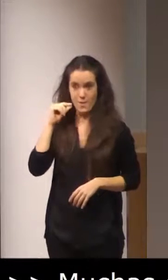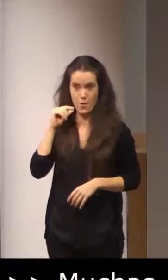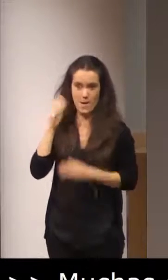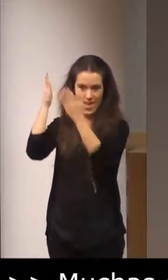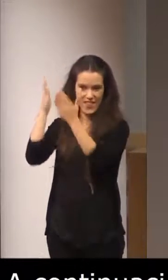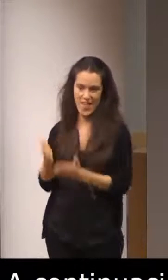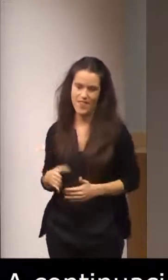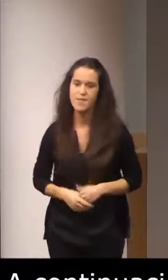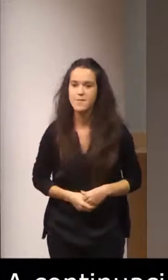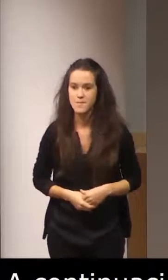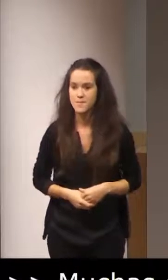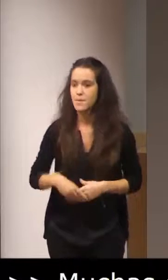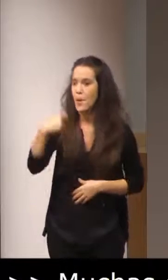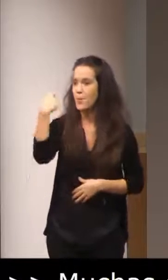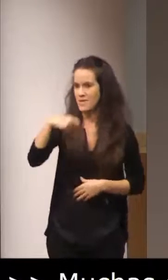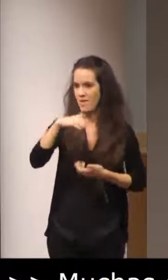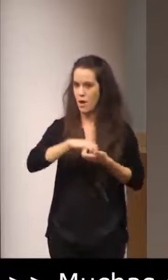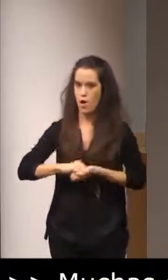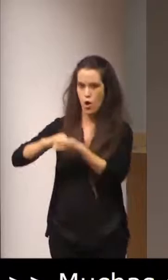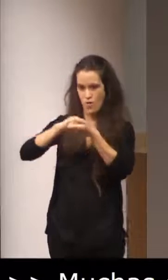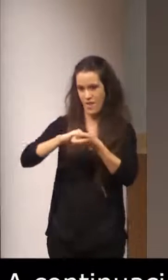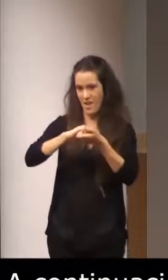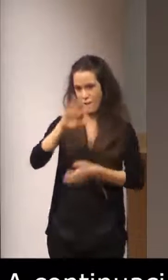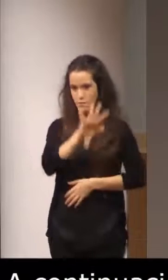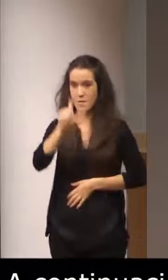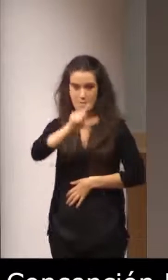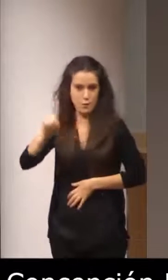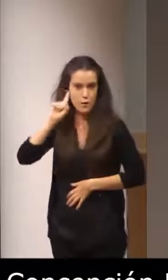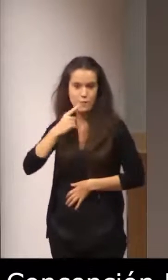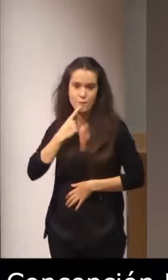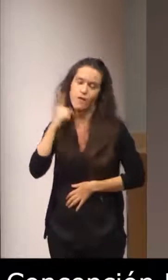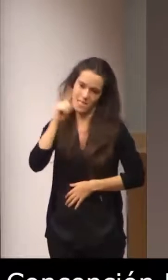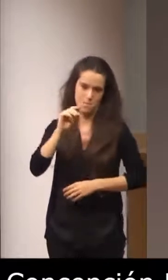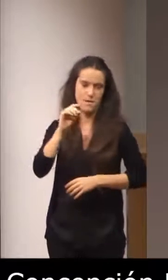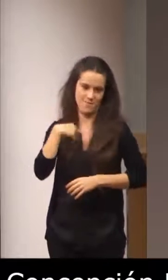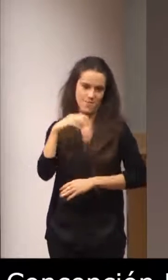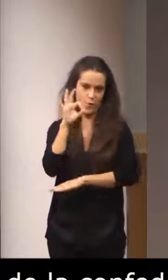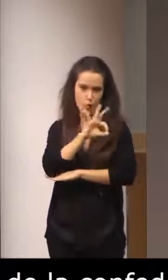Díaz, presidenta de la Confederación Estatal de Personas Sordas y de su fundación.